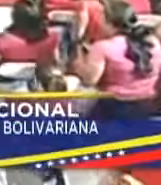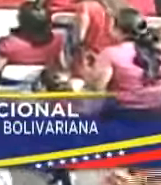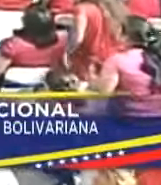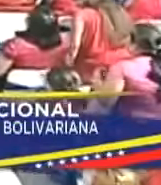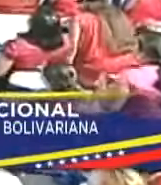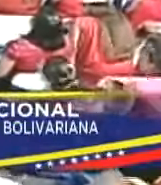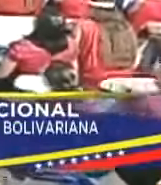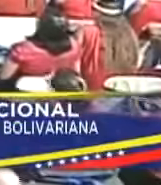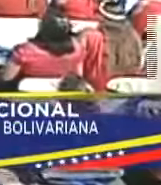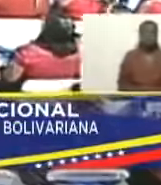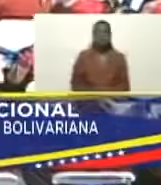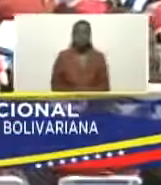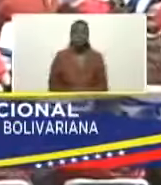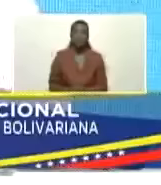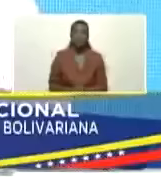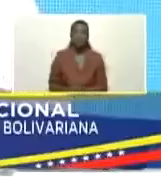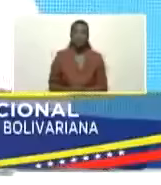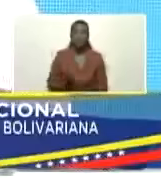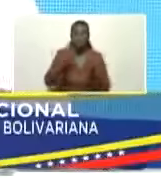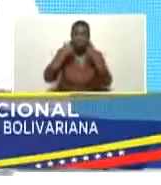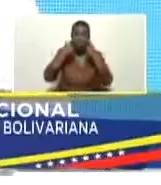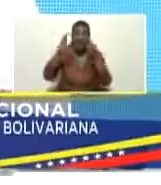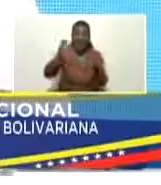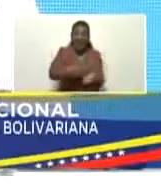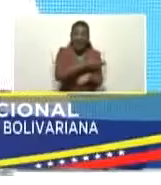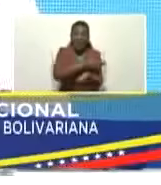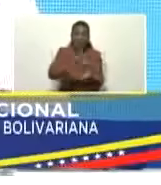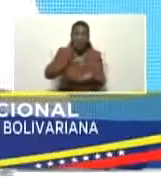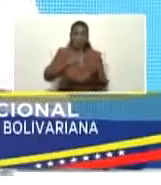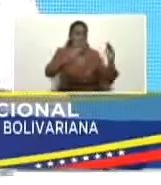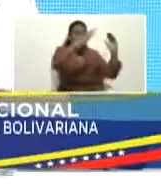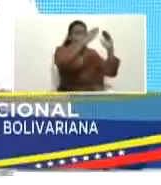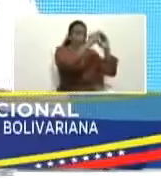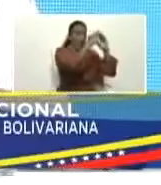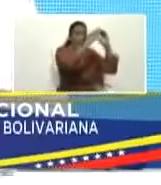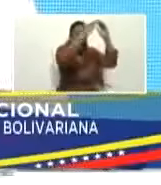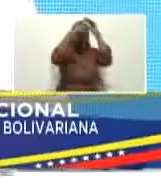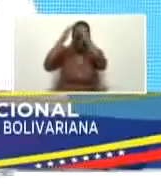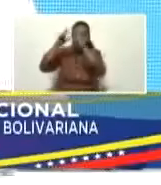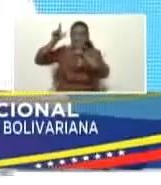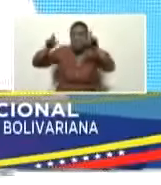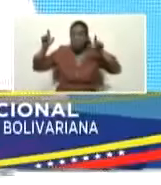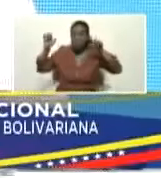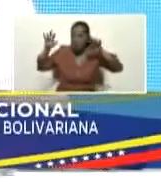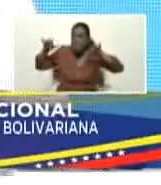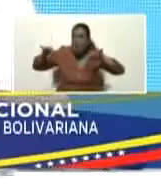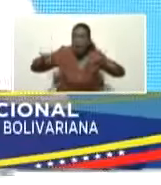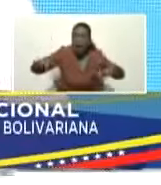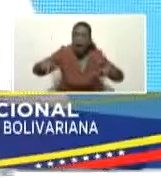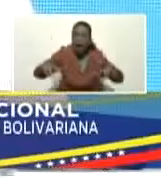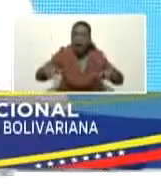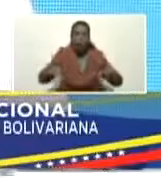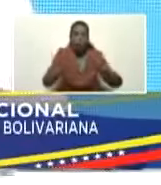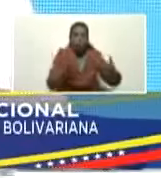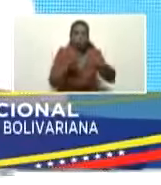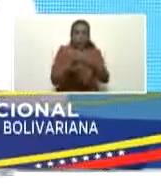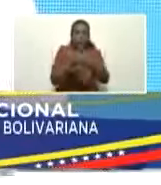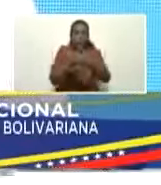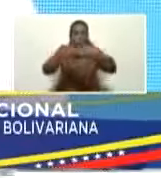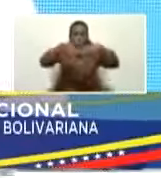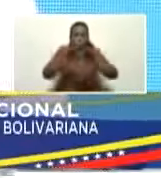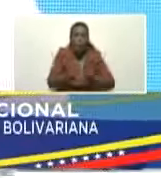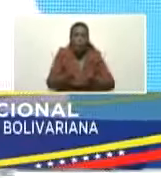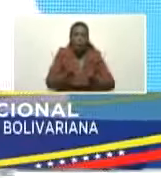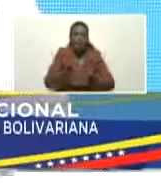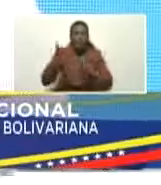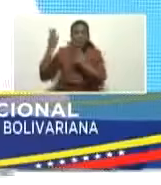Porque el pueblo está en las calles y no lo para nadie. Porque